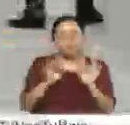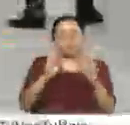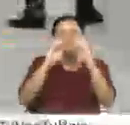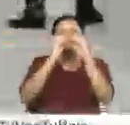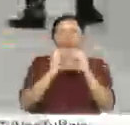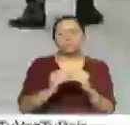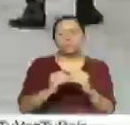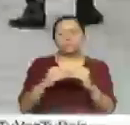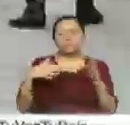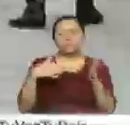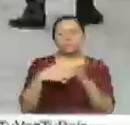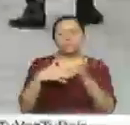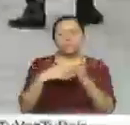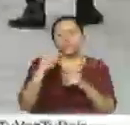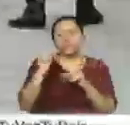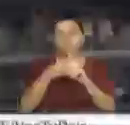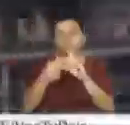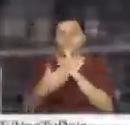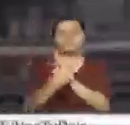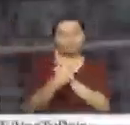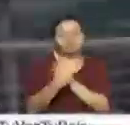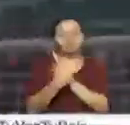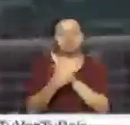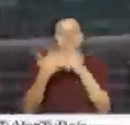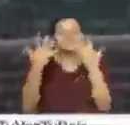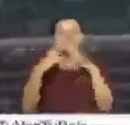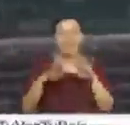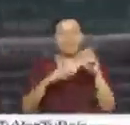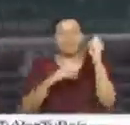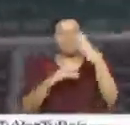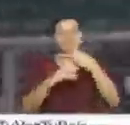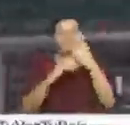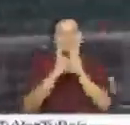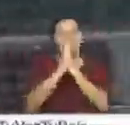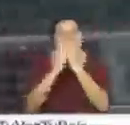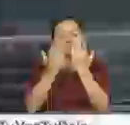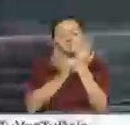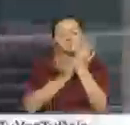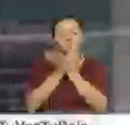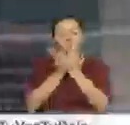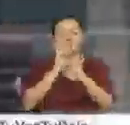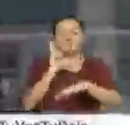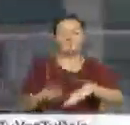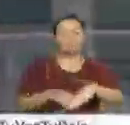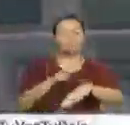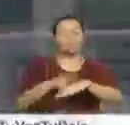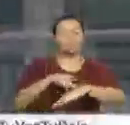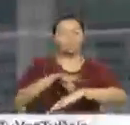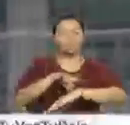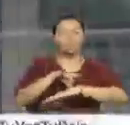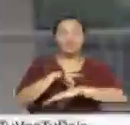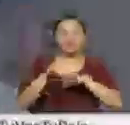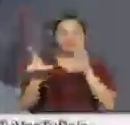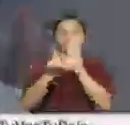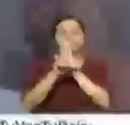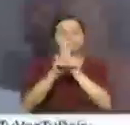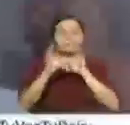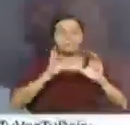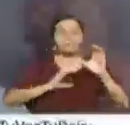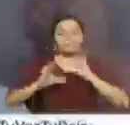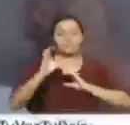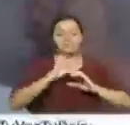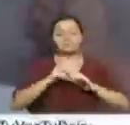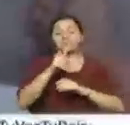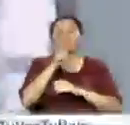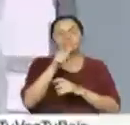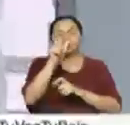académica, como consta en su primer libro. Con el segundo libro se crea el Servicio Nacional de Medicina Legal y Ciencias Forenses, integrado